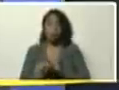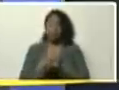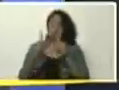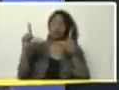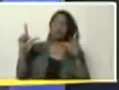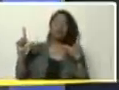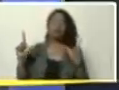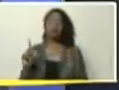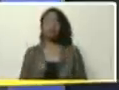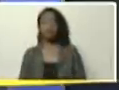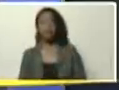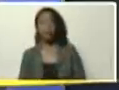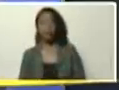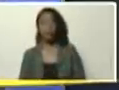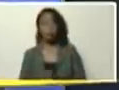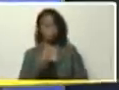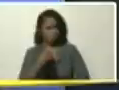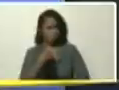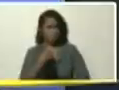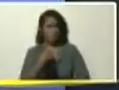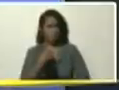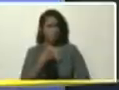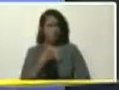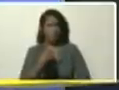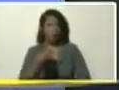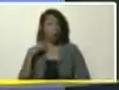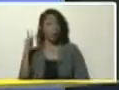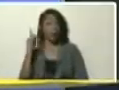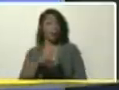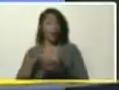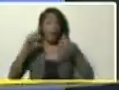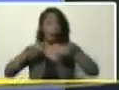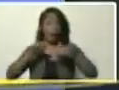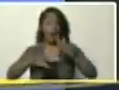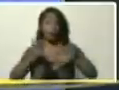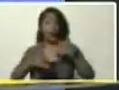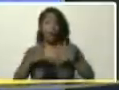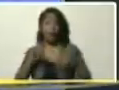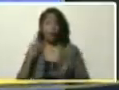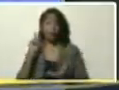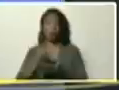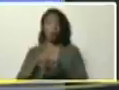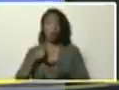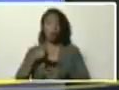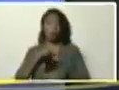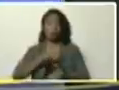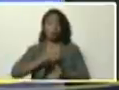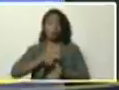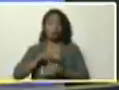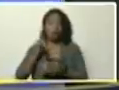sorprendente. Yo, para llegar a este acto, al cual llegué retardado,